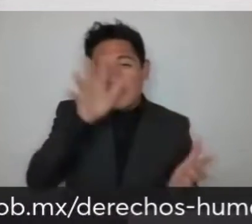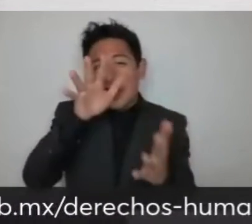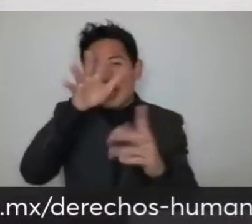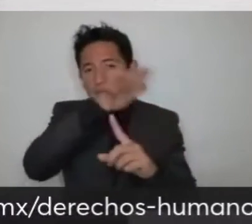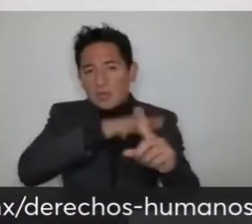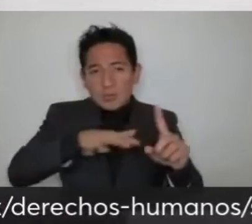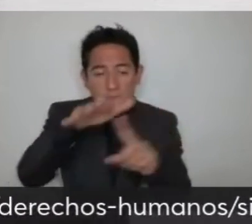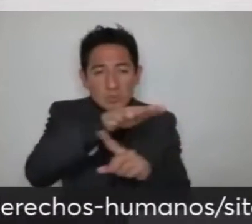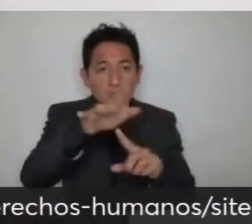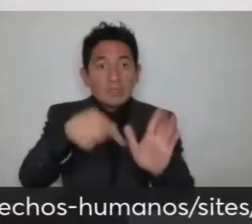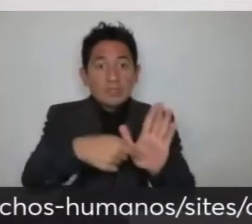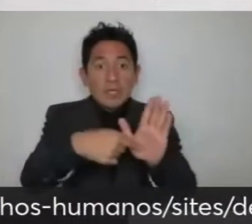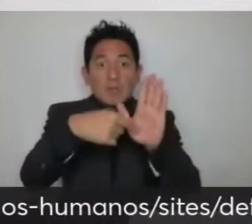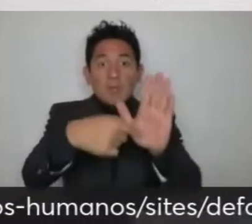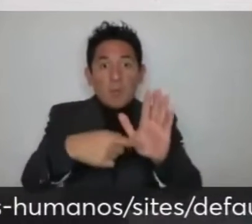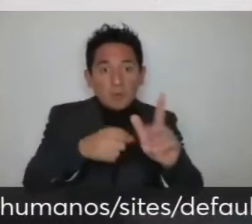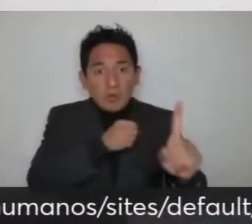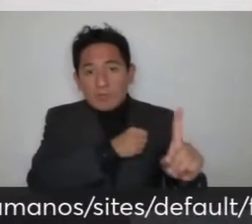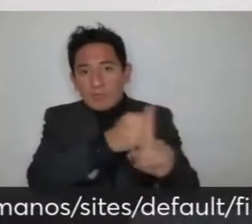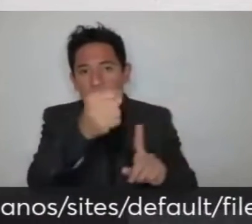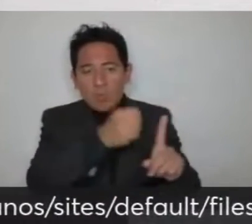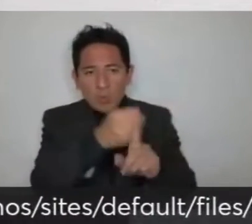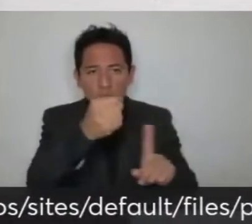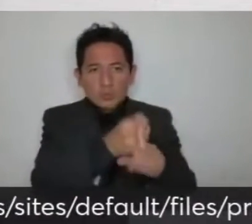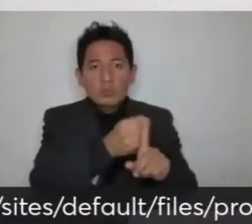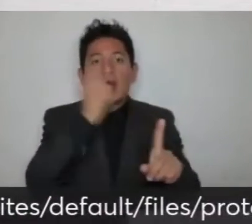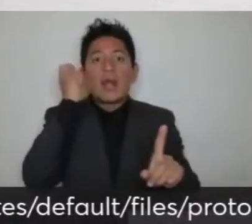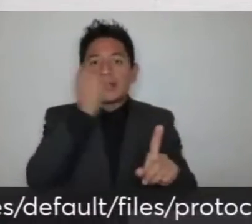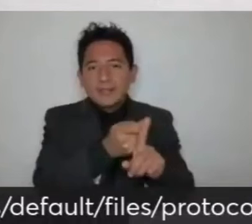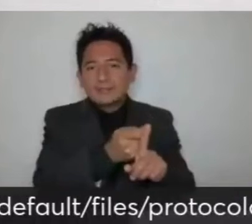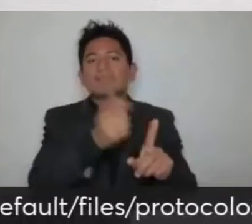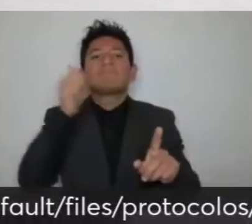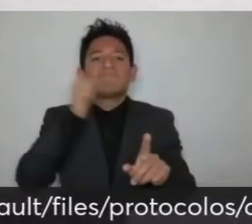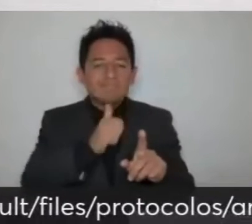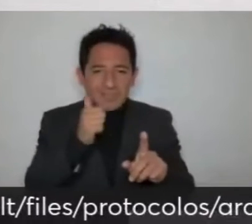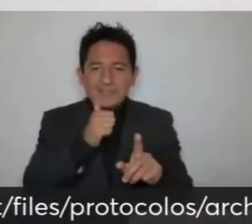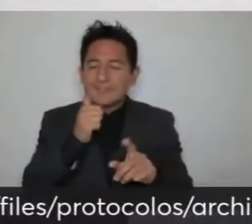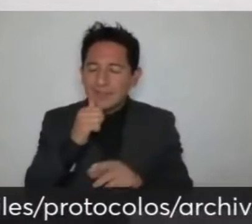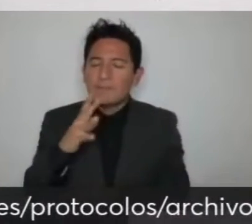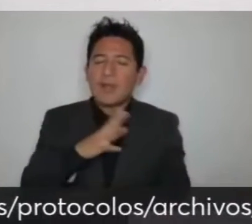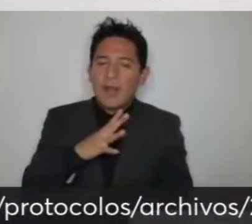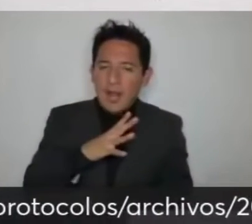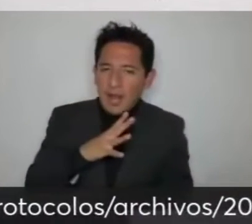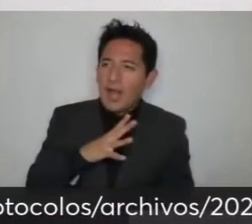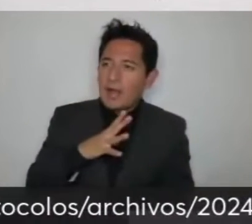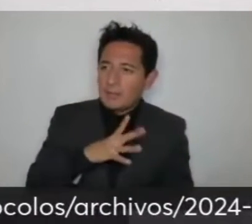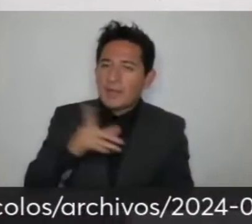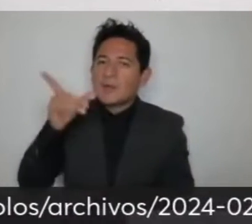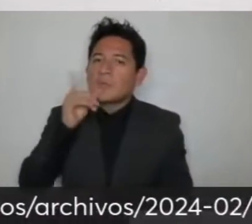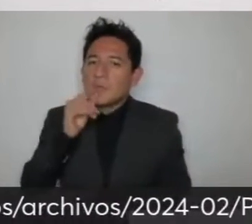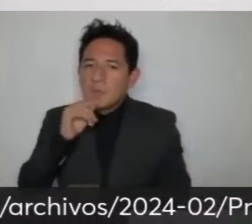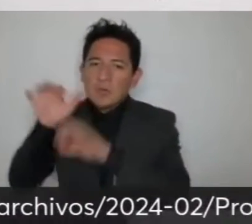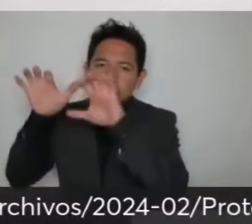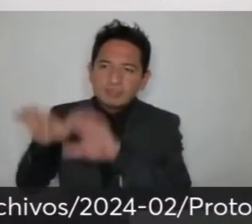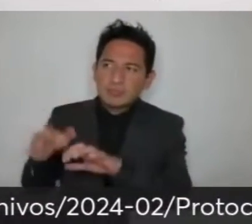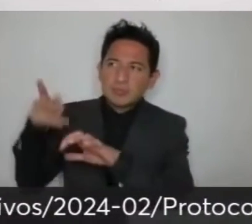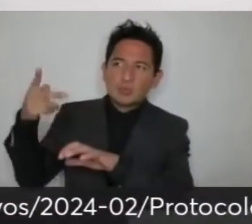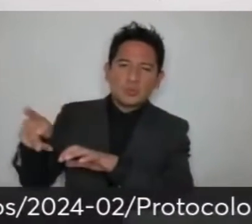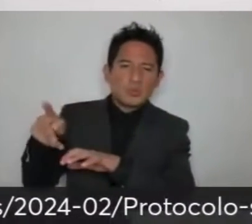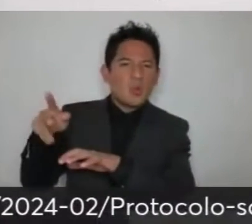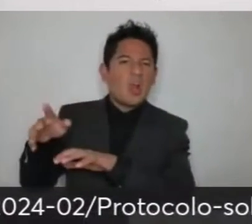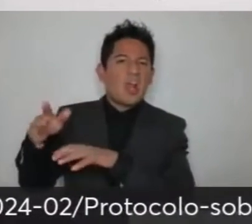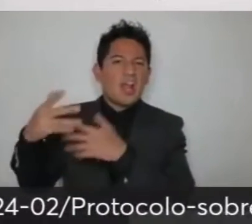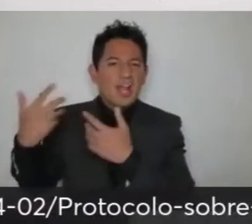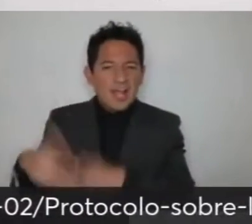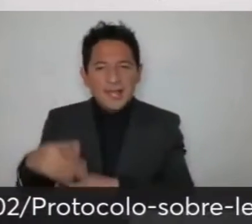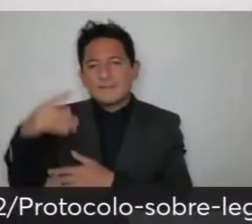tortura generó que se diera vista de estos hechos al ministerio público para investigarla esto es fundamental porque es algo que se ha ganado en los hechos y que nos